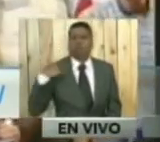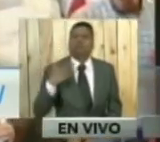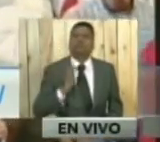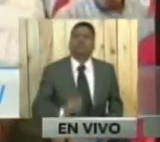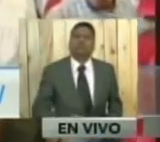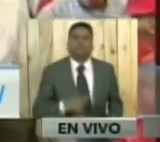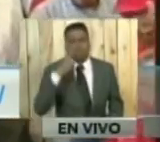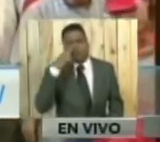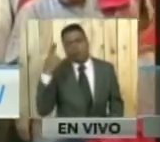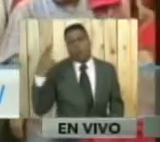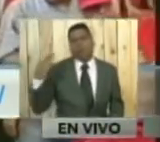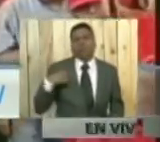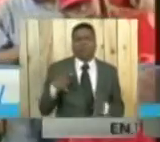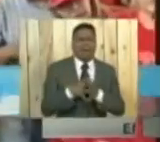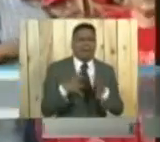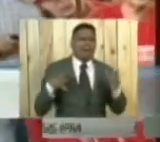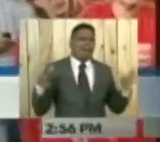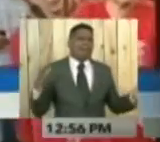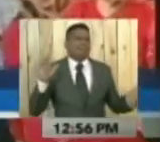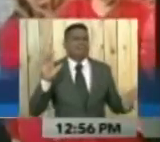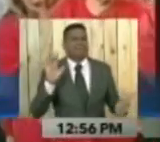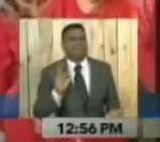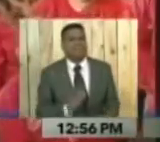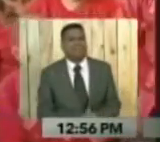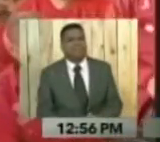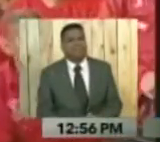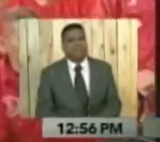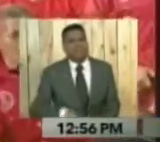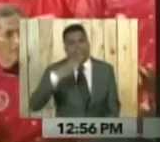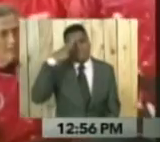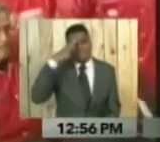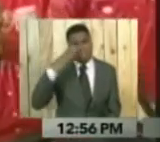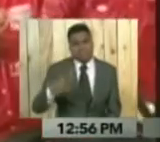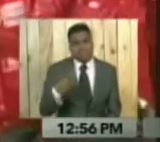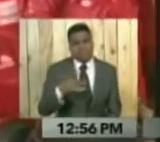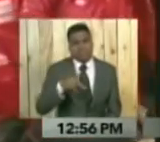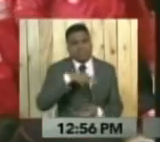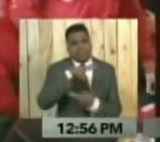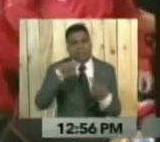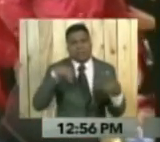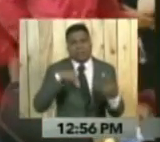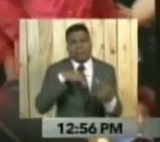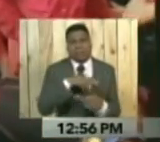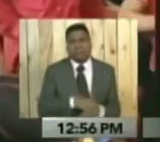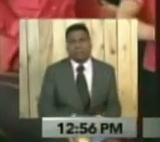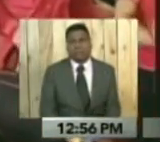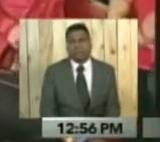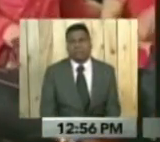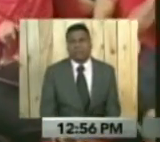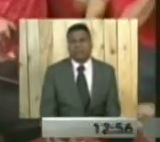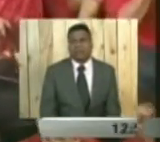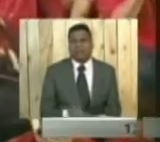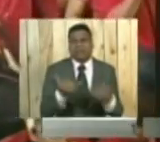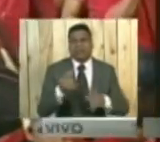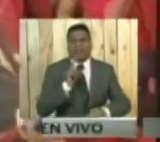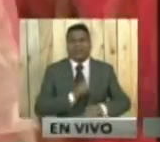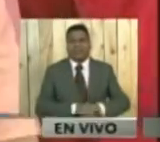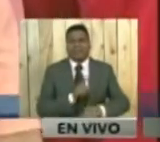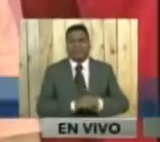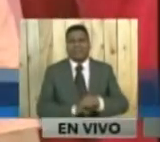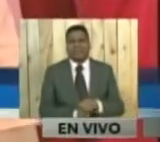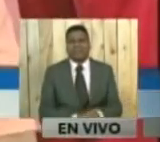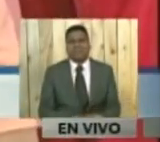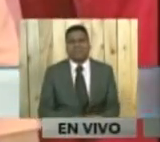qué orgullo gigante ser militante de la revolución en el tiempo de Hugo